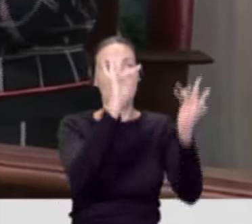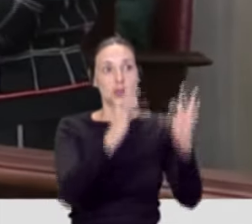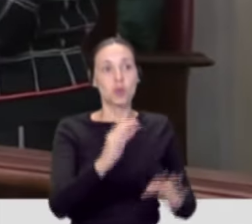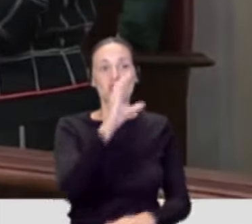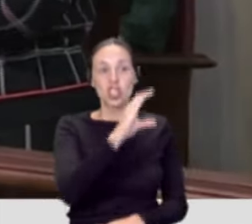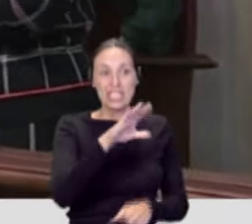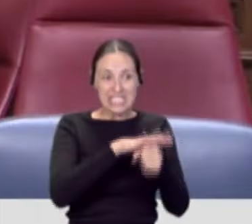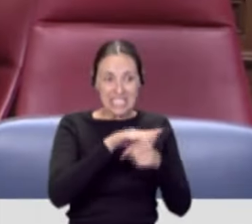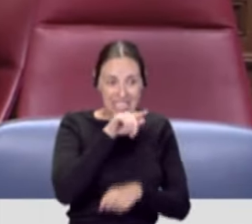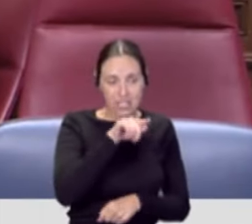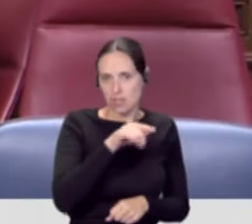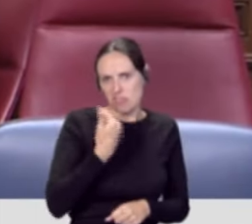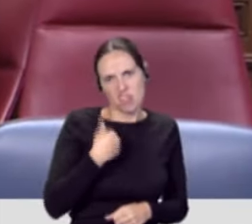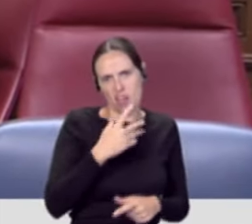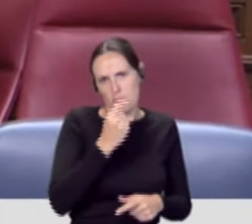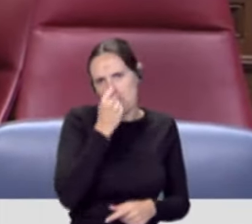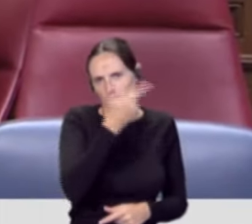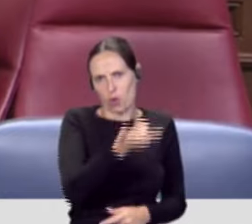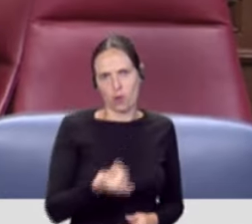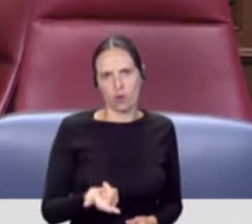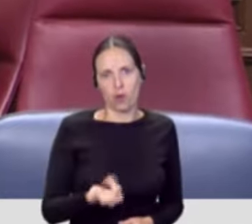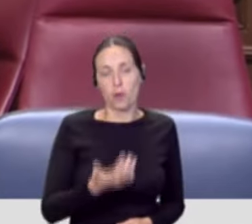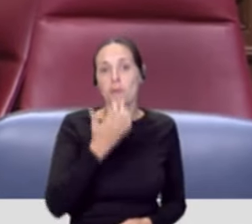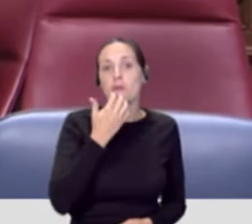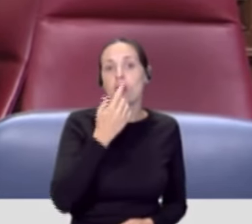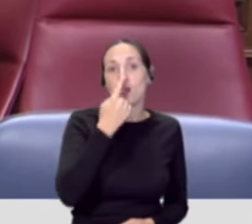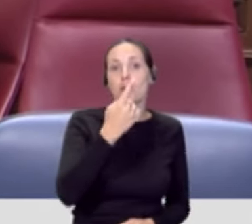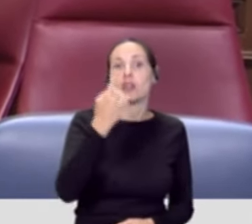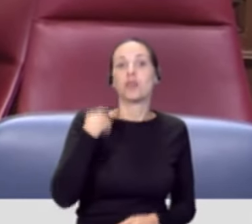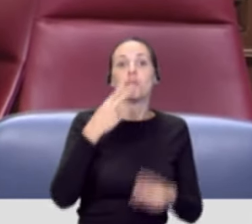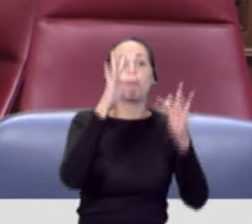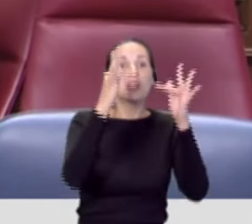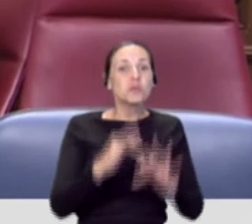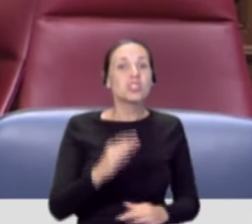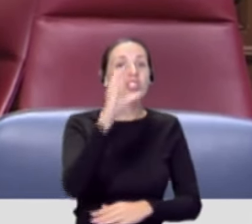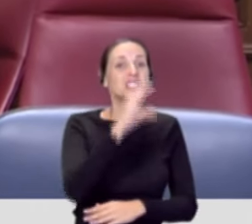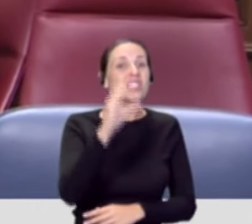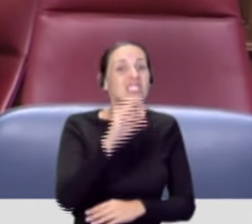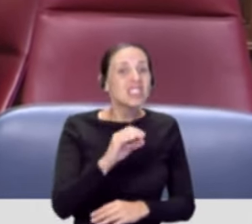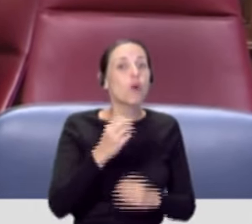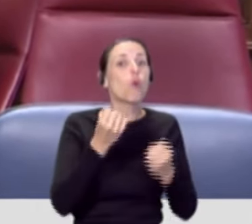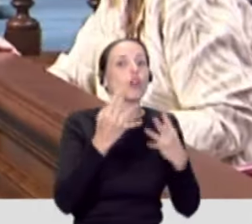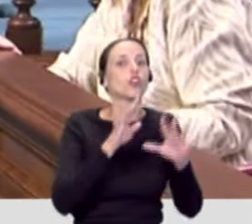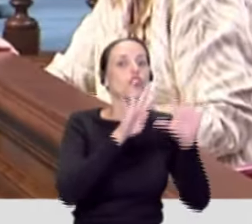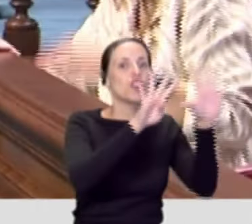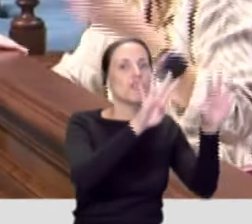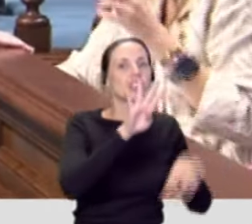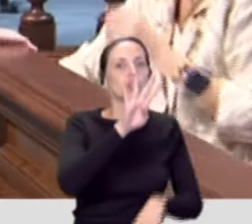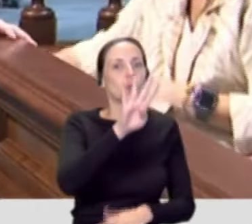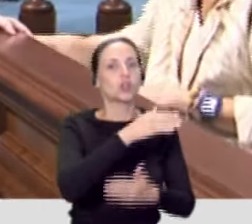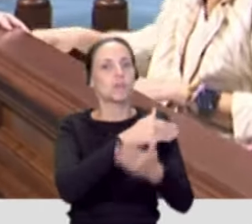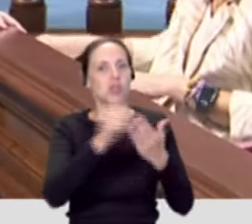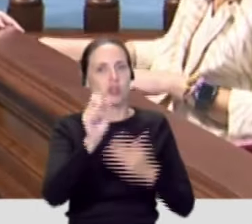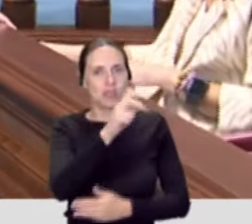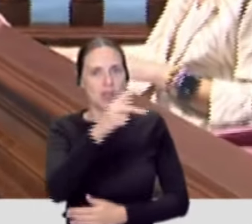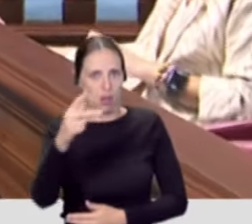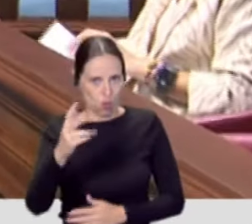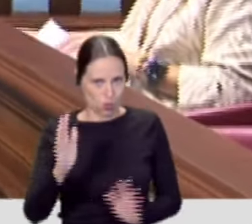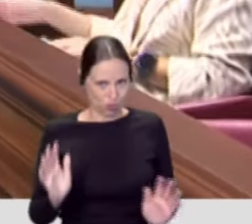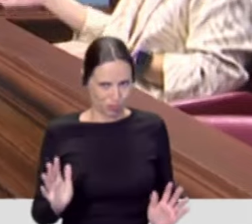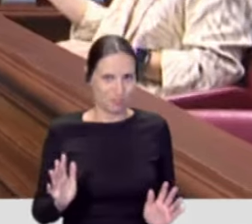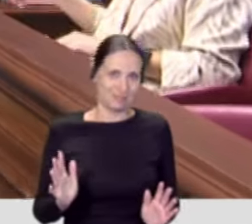hecho, para simplemente como muestra, el año pasado el presupuesto para ciencia fue de 94 millones de euros, mientras obviamente no se